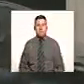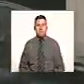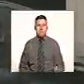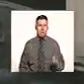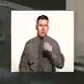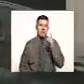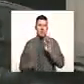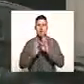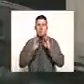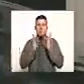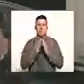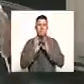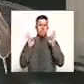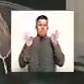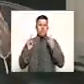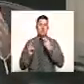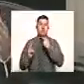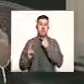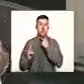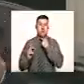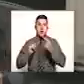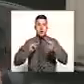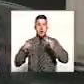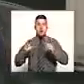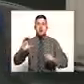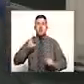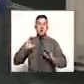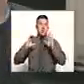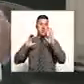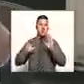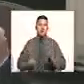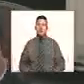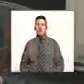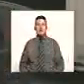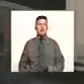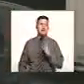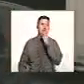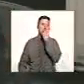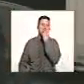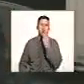los congresistas decidieron que están impedidos para discutir sobre su salario. ¡Qué leguleyada!